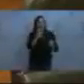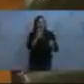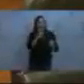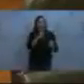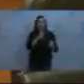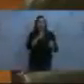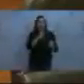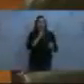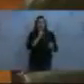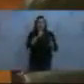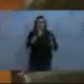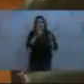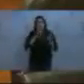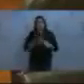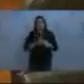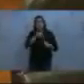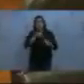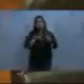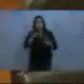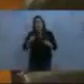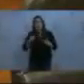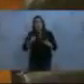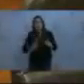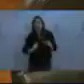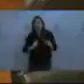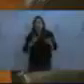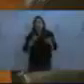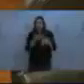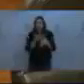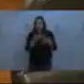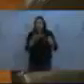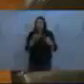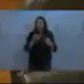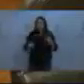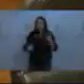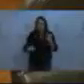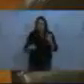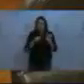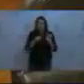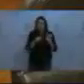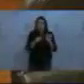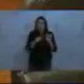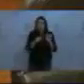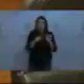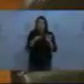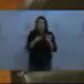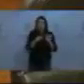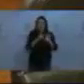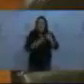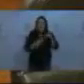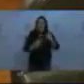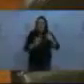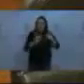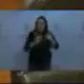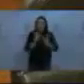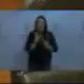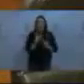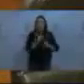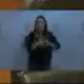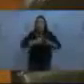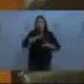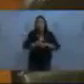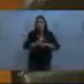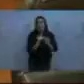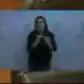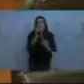los recursos humanos, pero que está perfectamente regulado. Y esto es lo que hace mención específicamente la sentencia del Tribunal